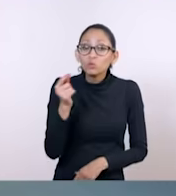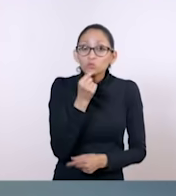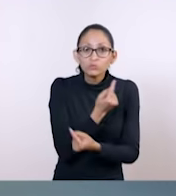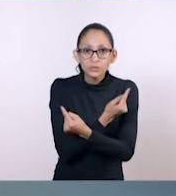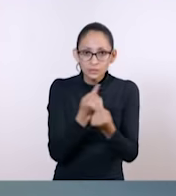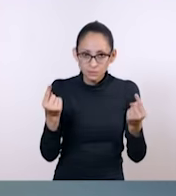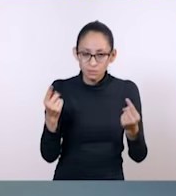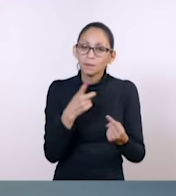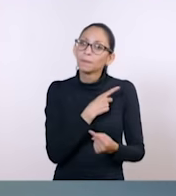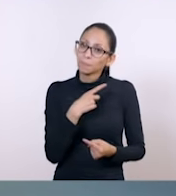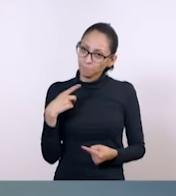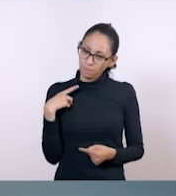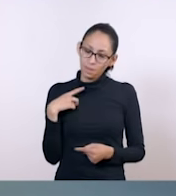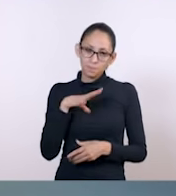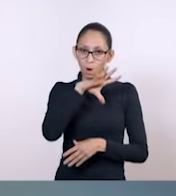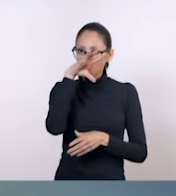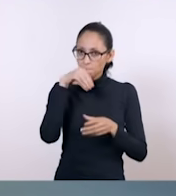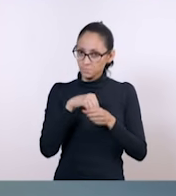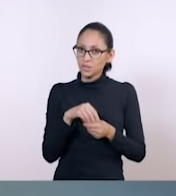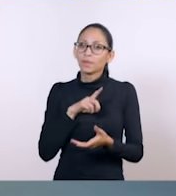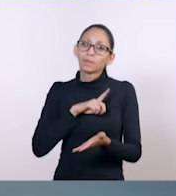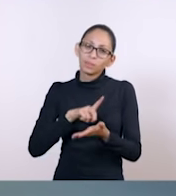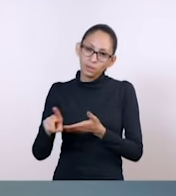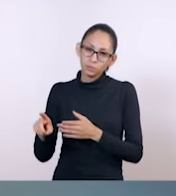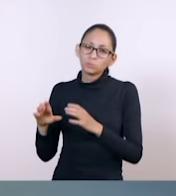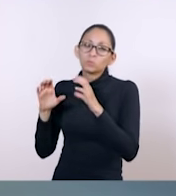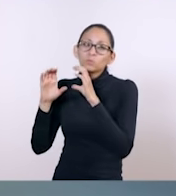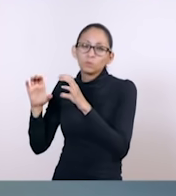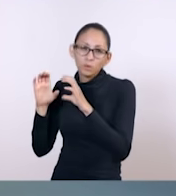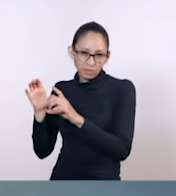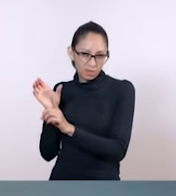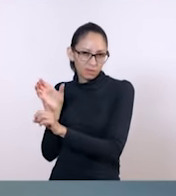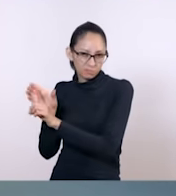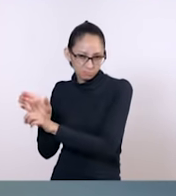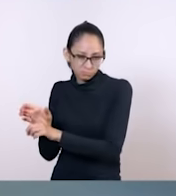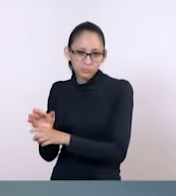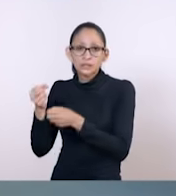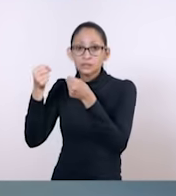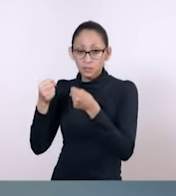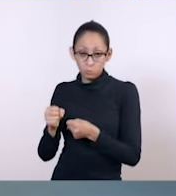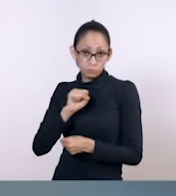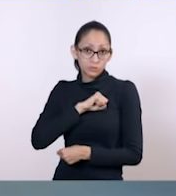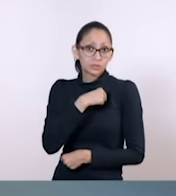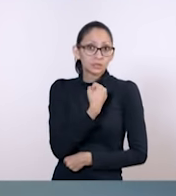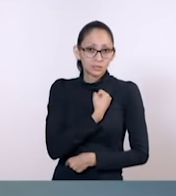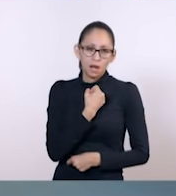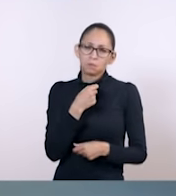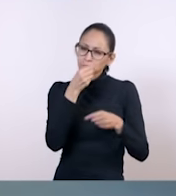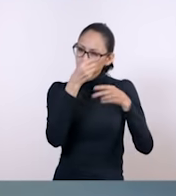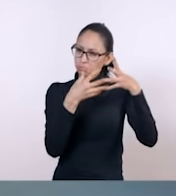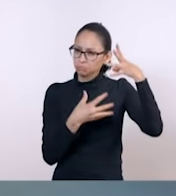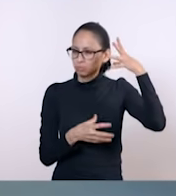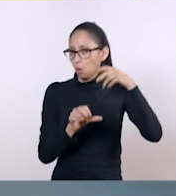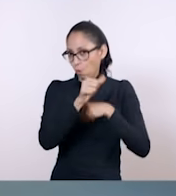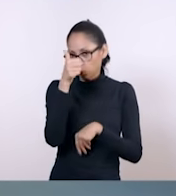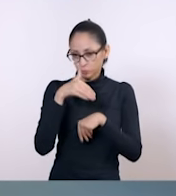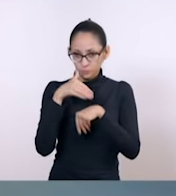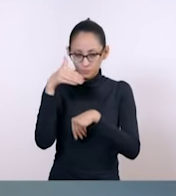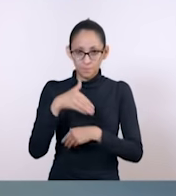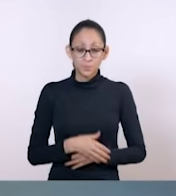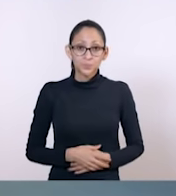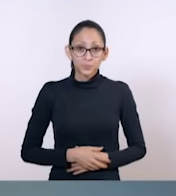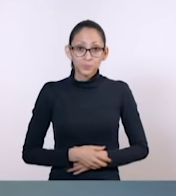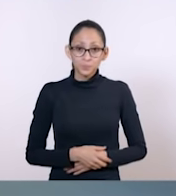que nos ven, deben gozar de su derecho a la protección, a la seguridad y a la salud, entre otros. Sí, como